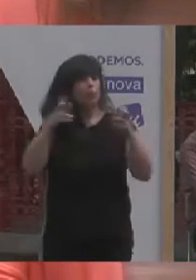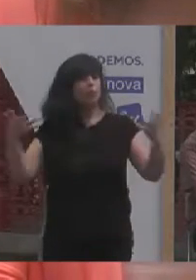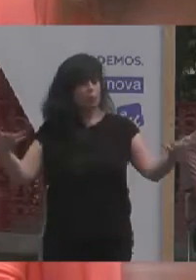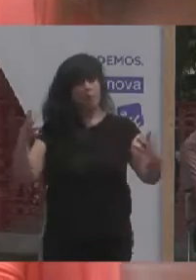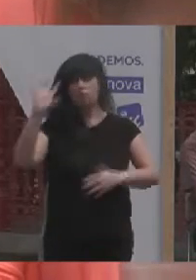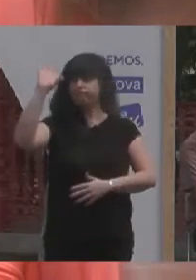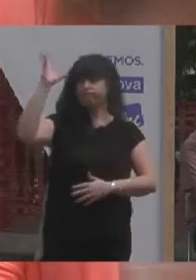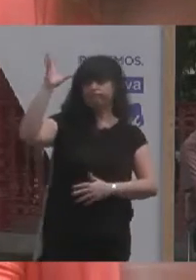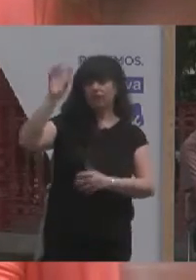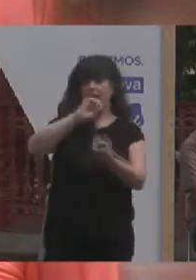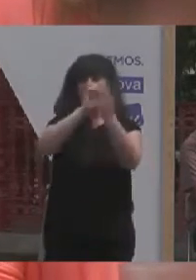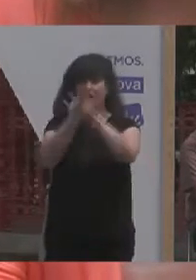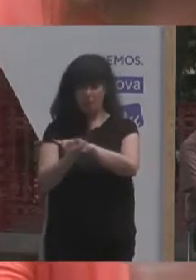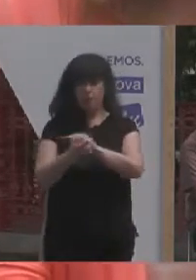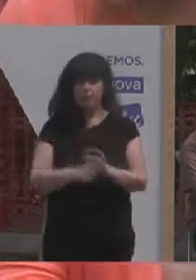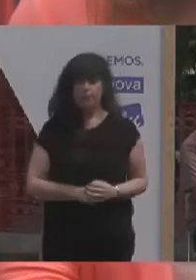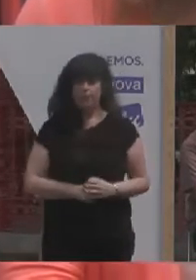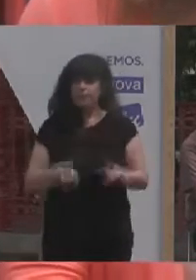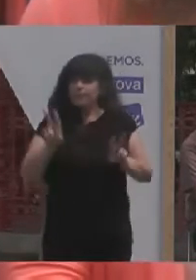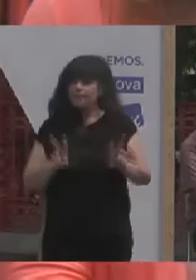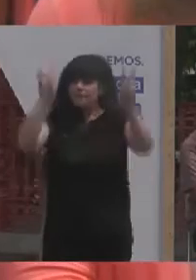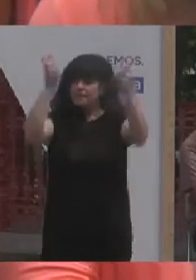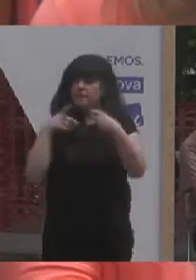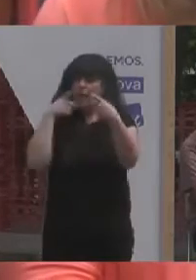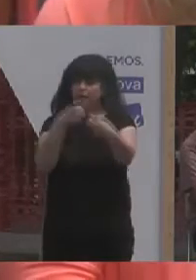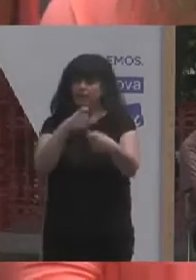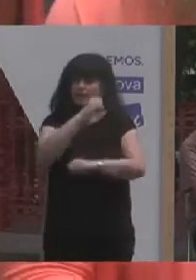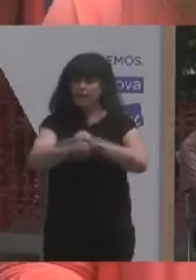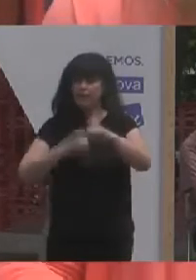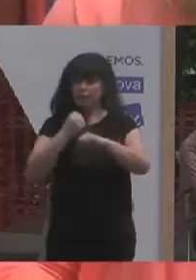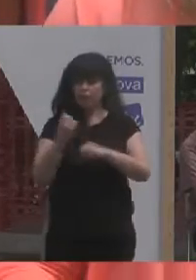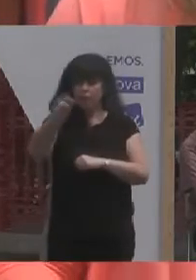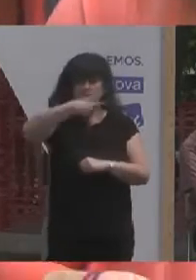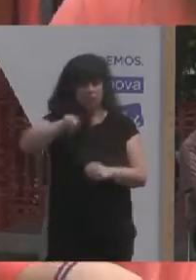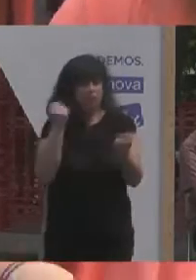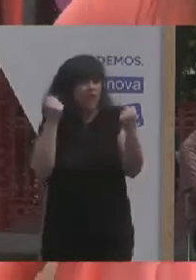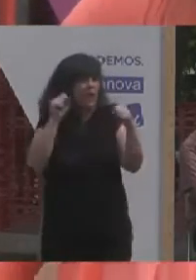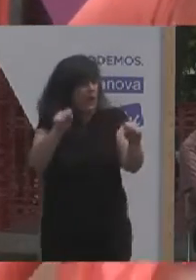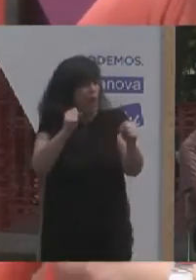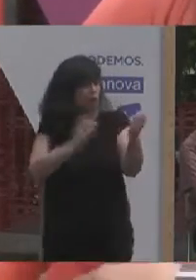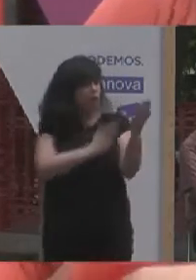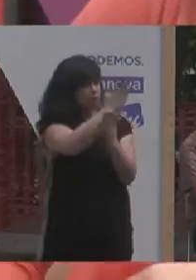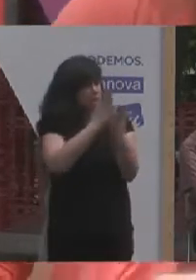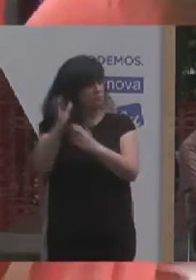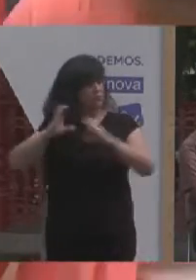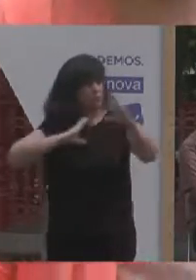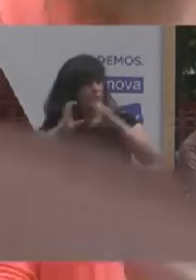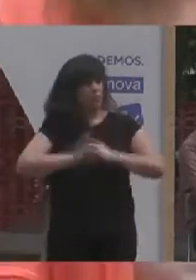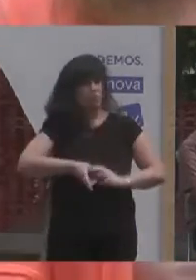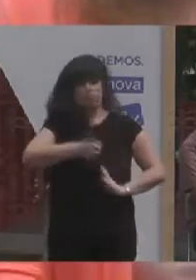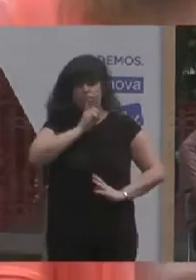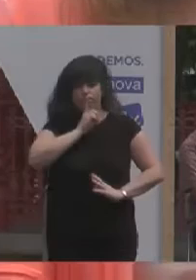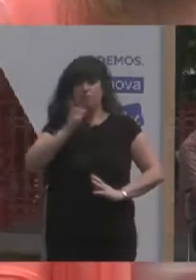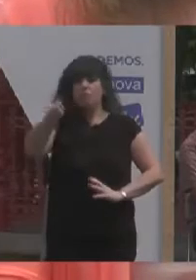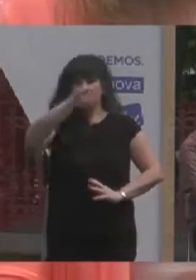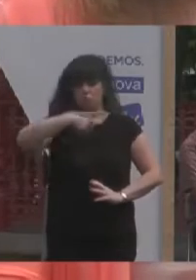climático. O da guerra nuclear, todos vosotros, a pesar de que os medios de comunicación o silencian, sabedes